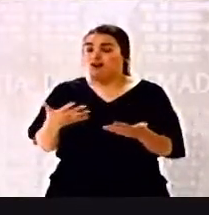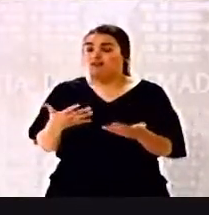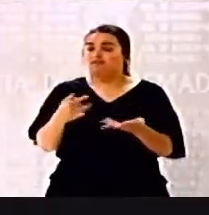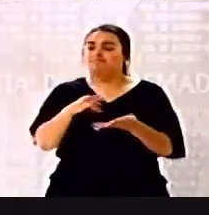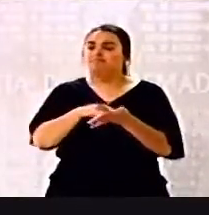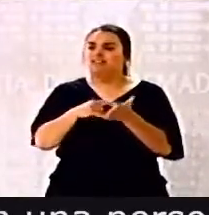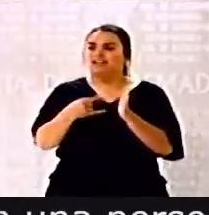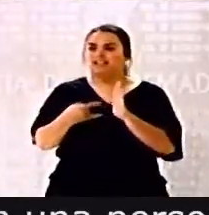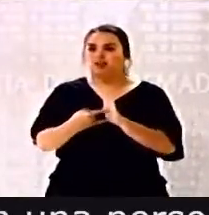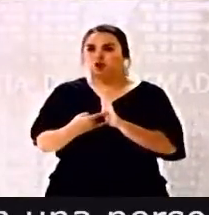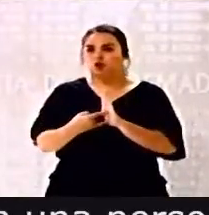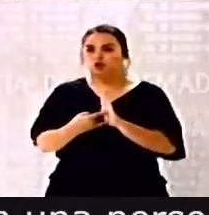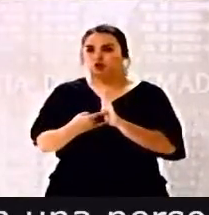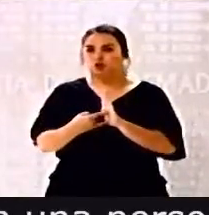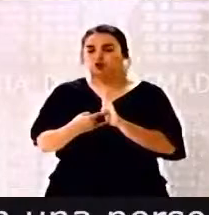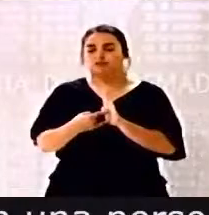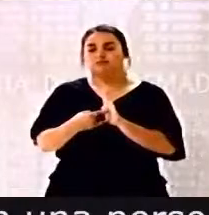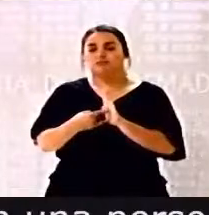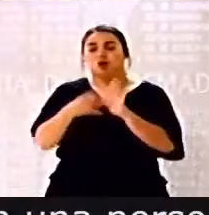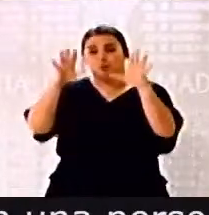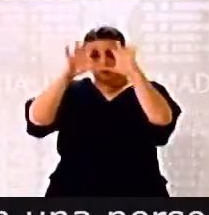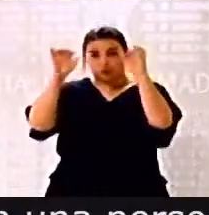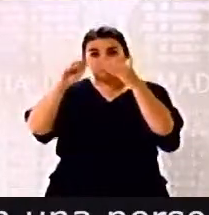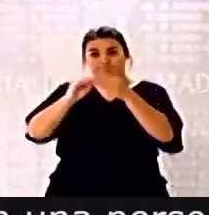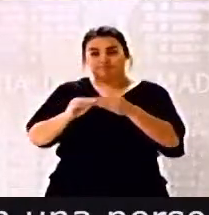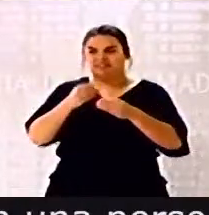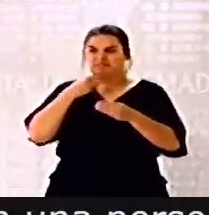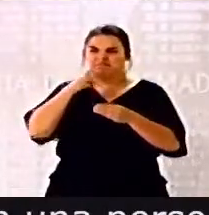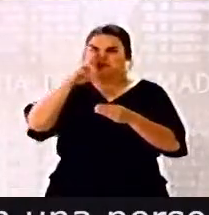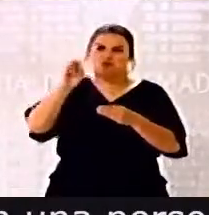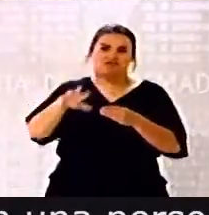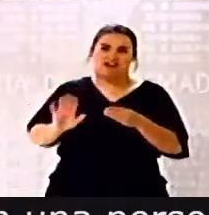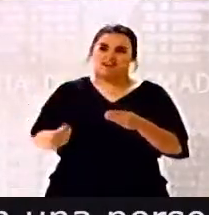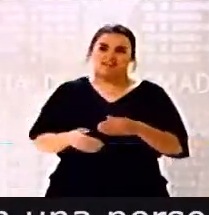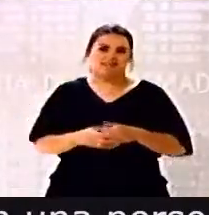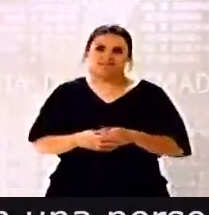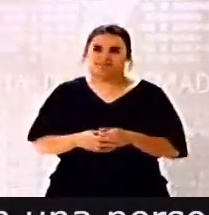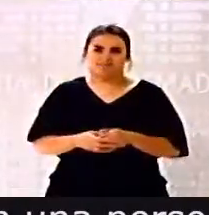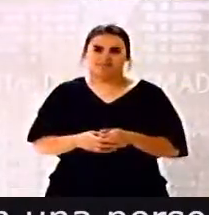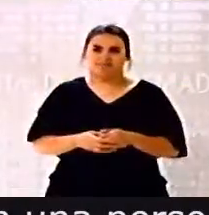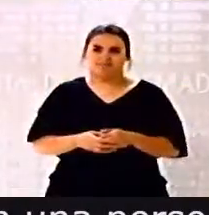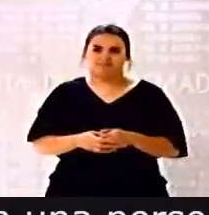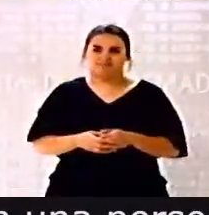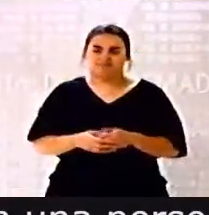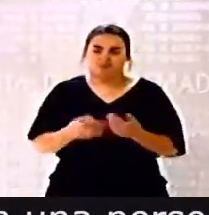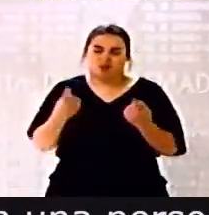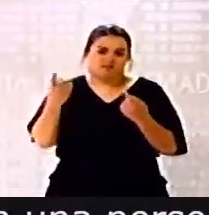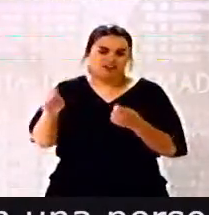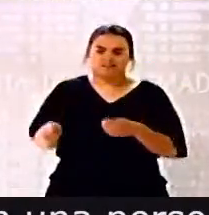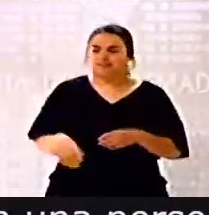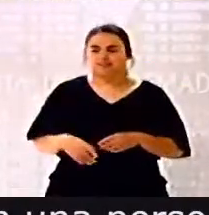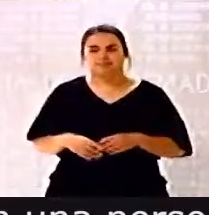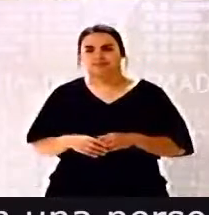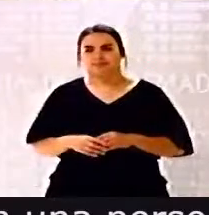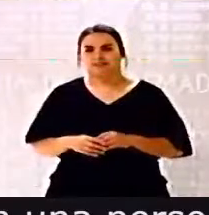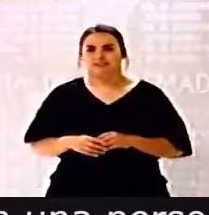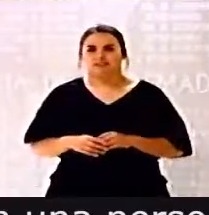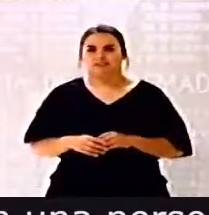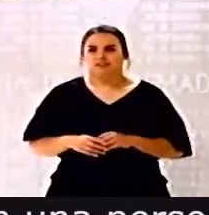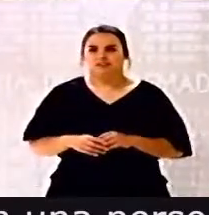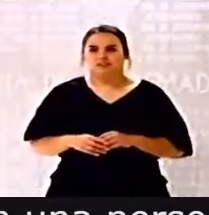técnicos que han elaborado el protocolo no lo ven, no lo hacen necesario.